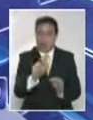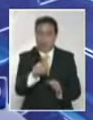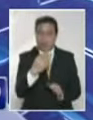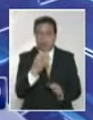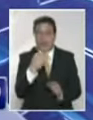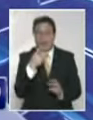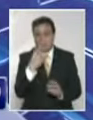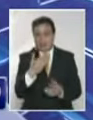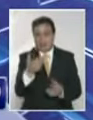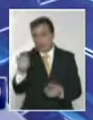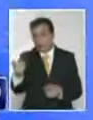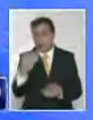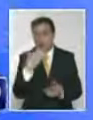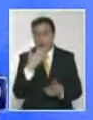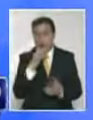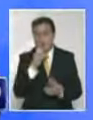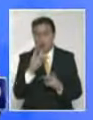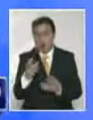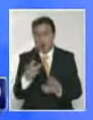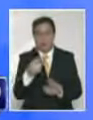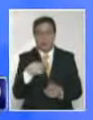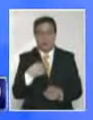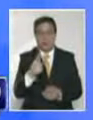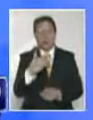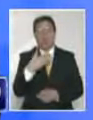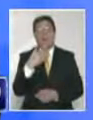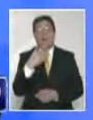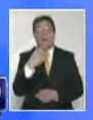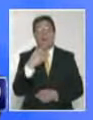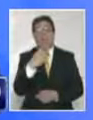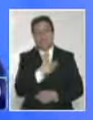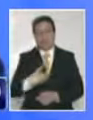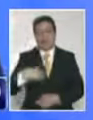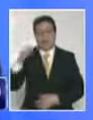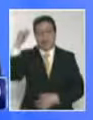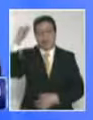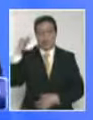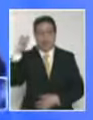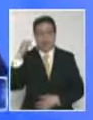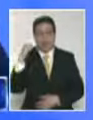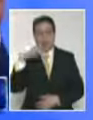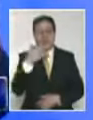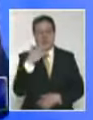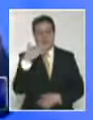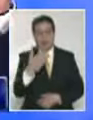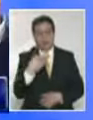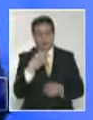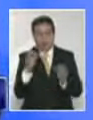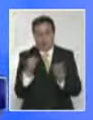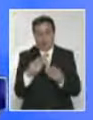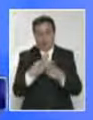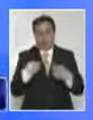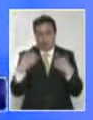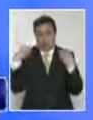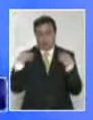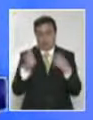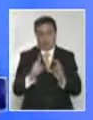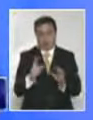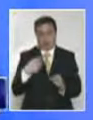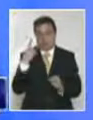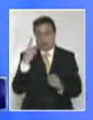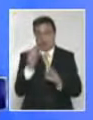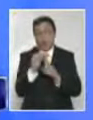como dijo aquí Patricio? Sí, el presidente generalizó, no creo que haya especificado. En el caso yo por lo menos no me siento responsable, te lo digo